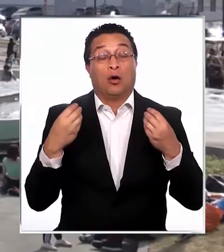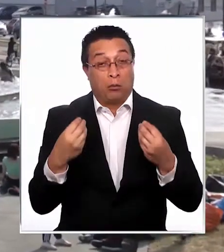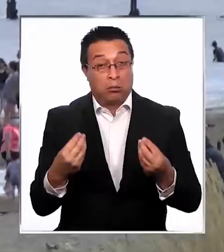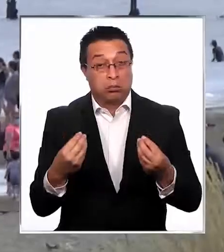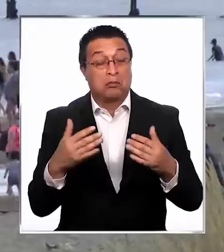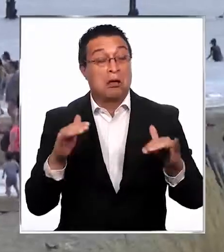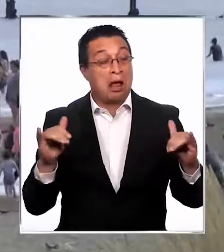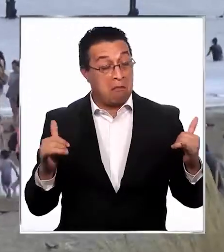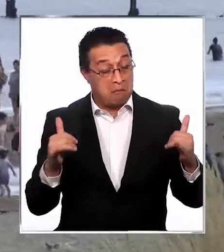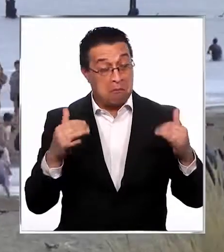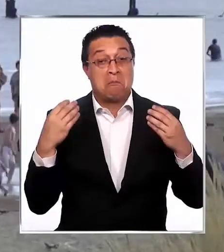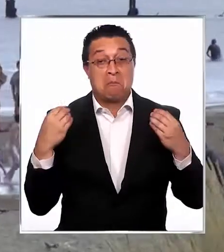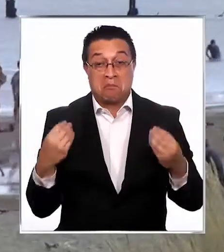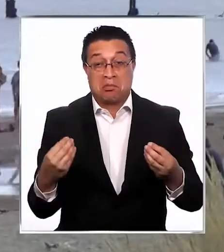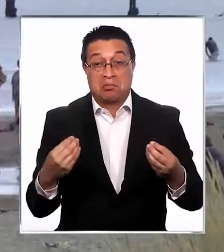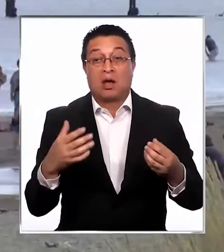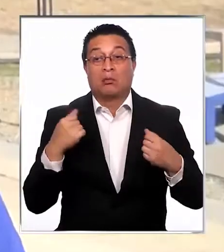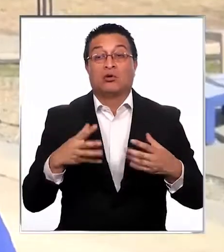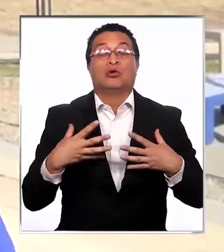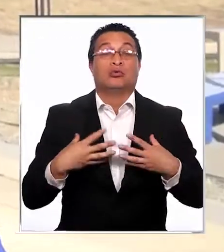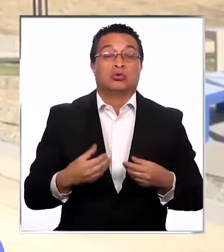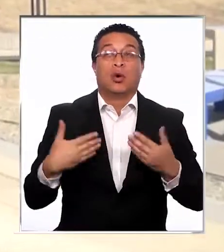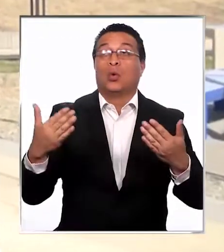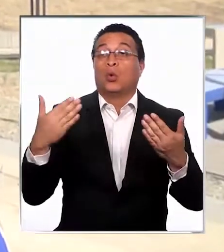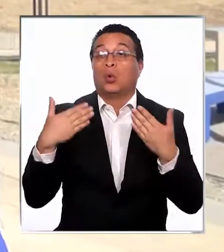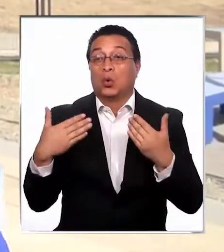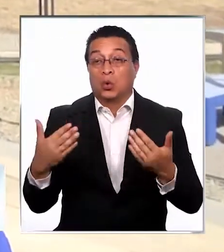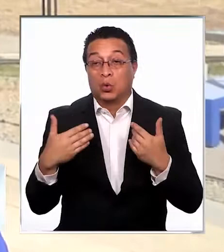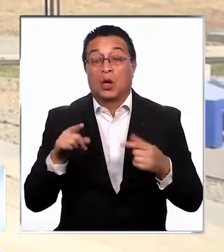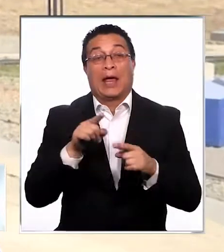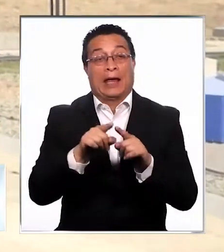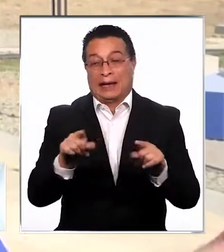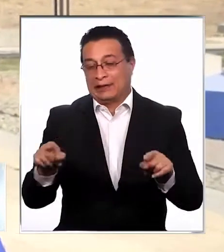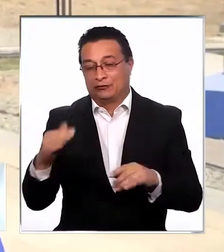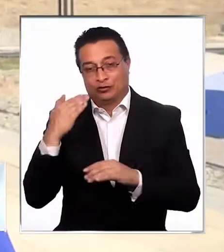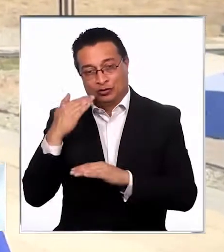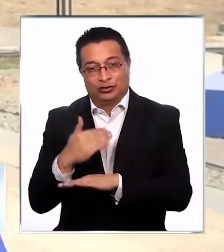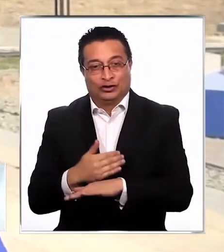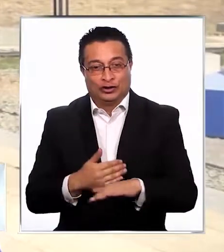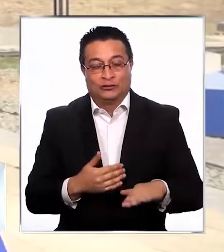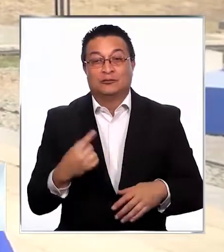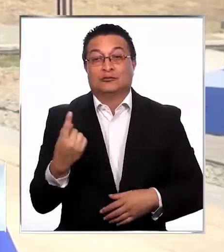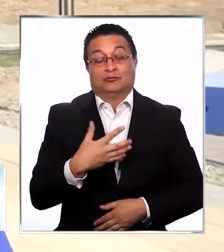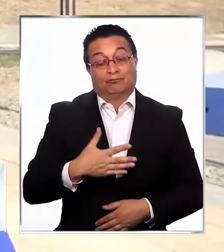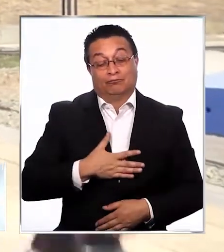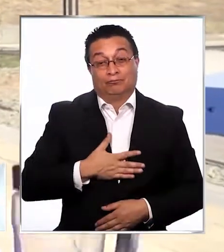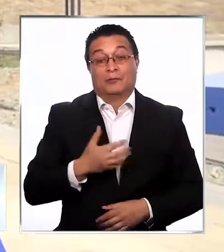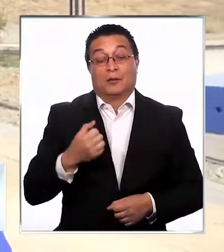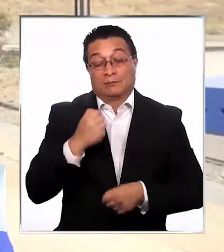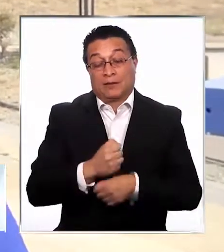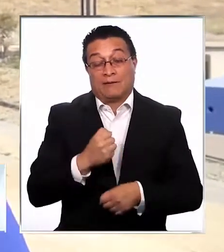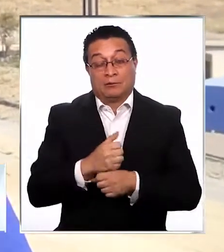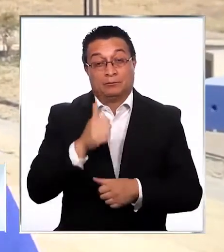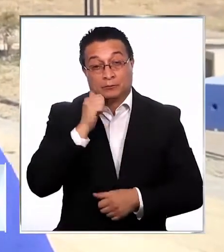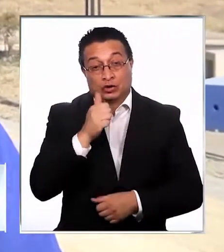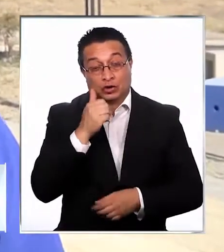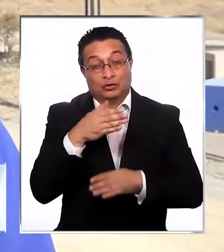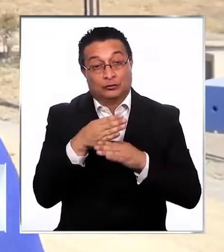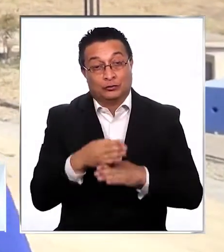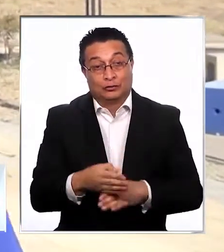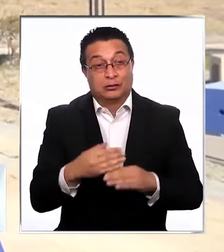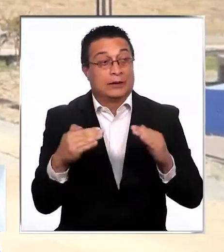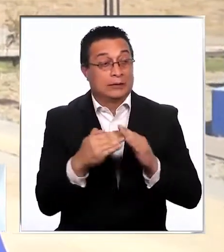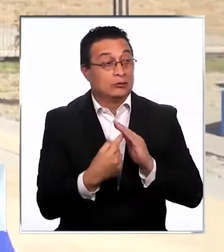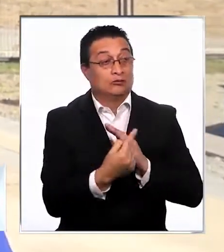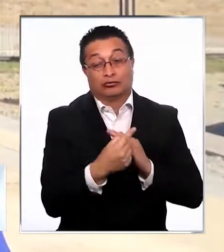agradable para poder tratar salga a tomar un poco de aire más que nada ella nosotros aquí hemos trabajado todos los días